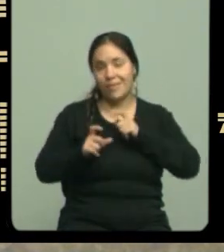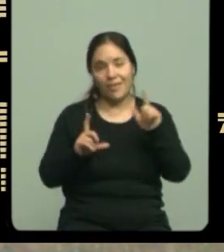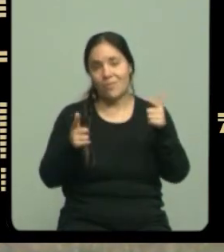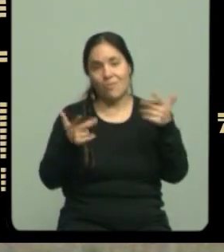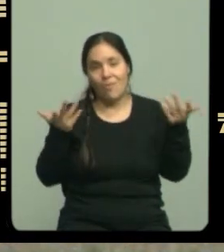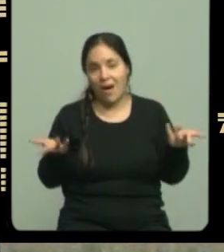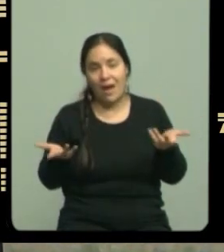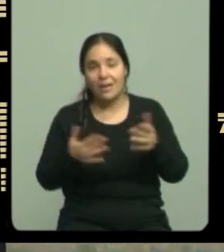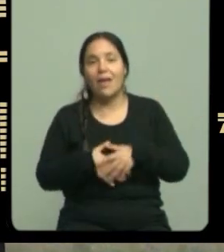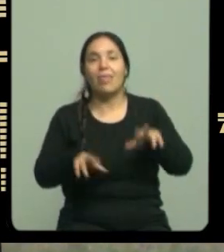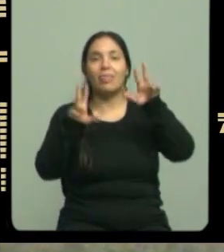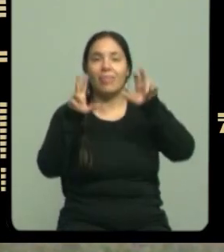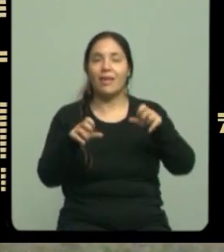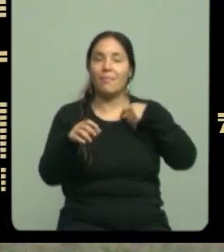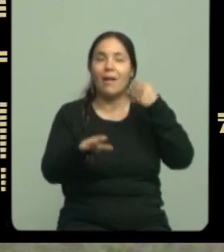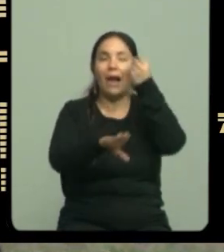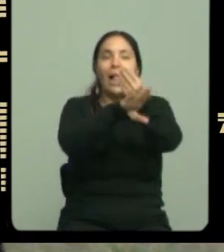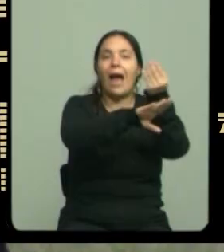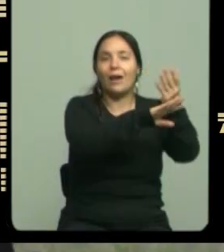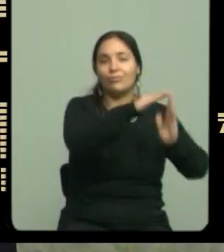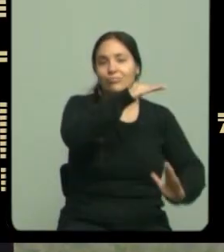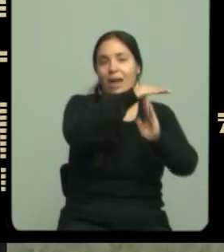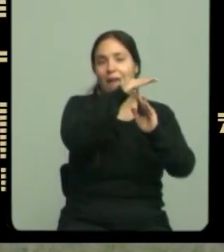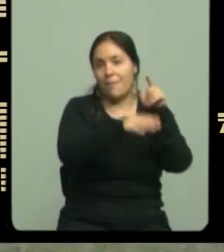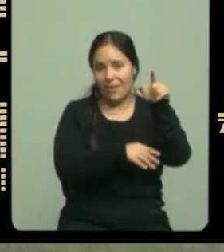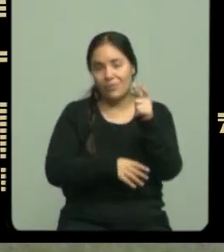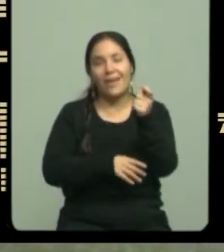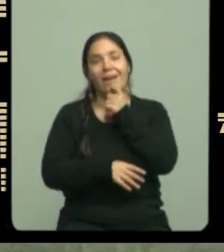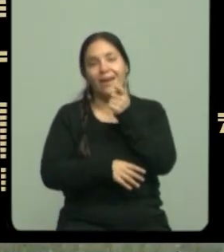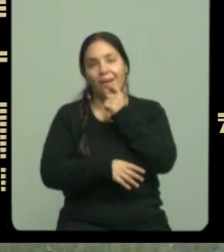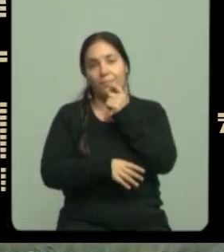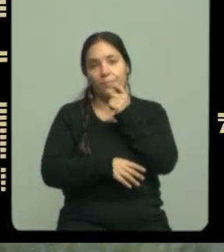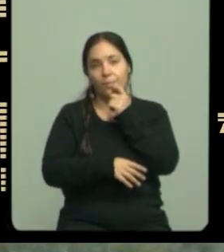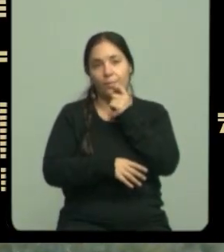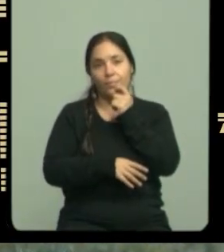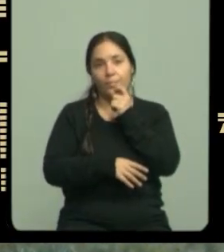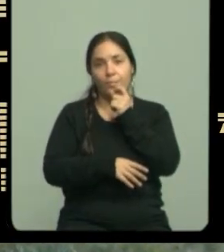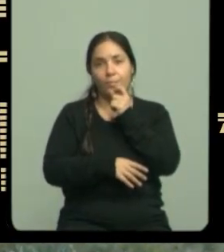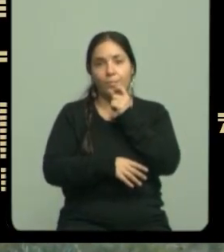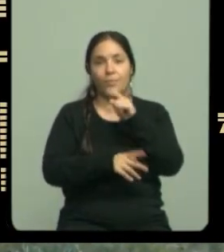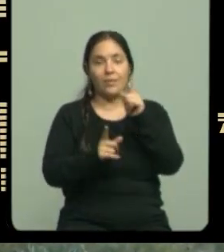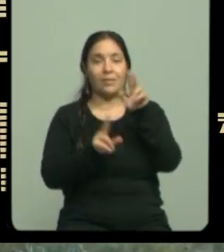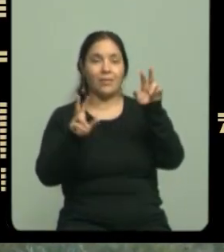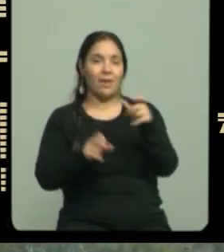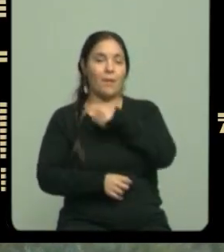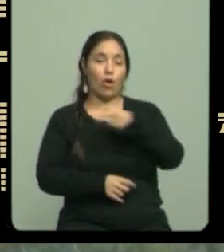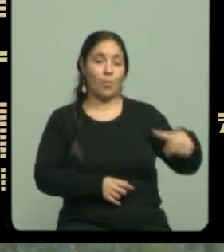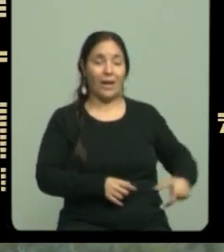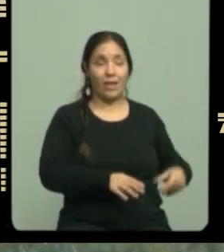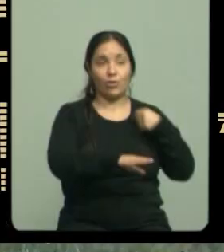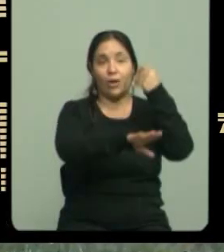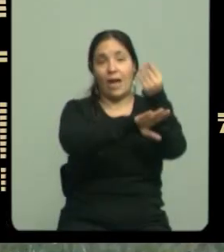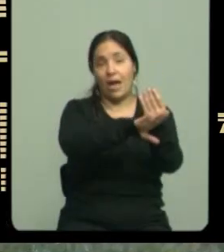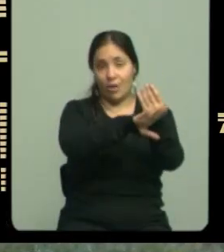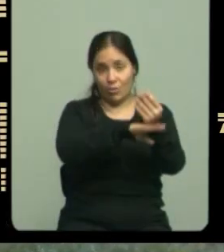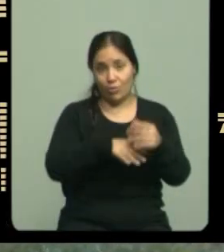respuestas, ¿no? Sí. Digo, pensando en cargos muchos más elevados y llevándolos, por ejemplo, incluso a un cargo de una gobernación, lo